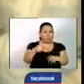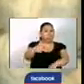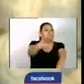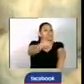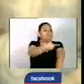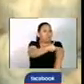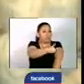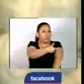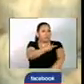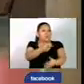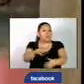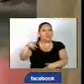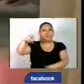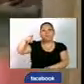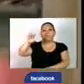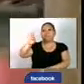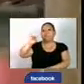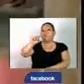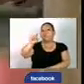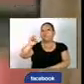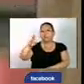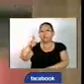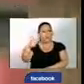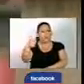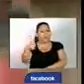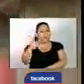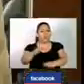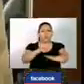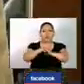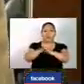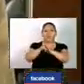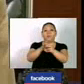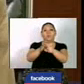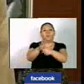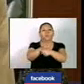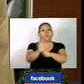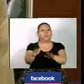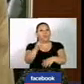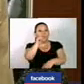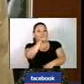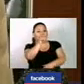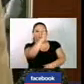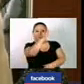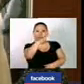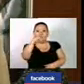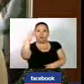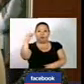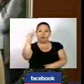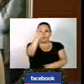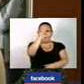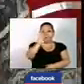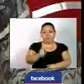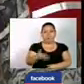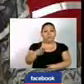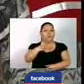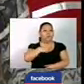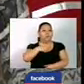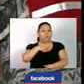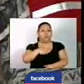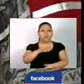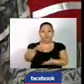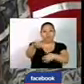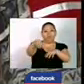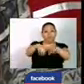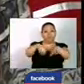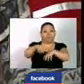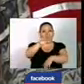vacuna desarrollada por Pfizer es efectiva contra la variante del COVID-19 identificada en Brasil y de la cual ya hay registro en los 50 estados de